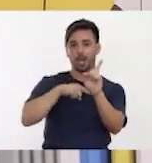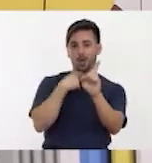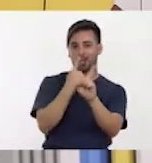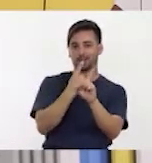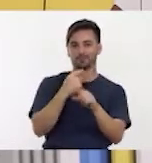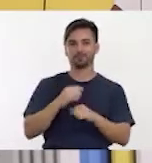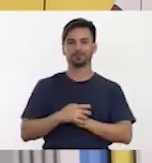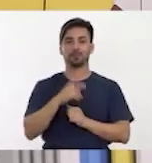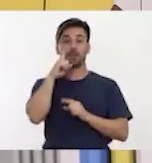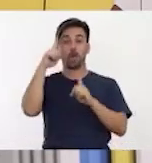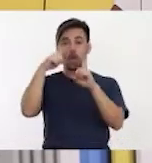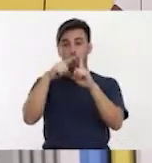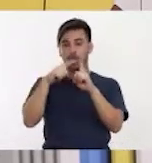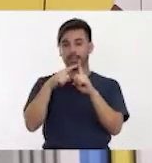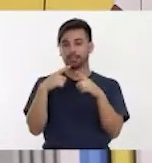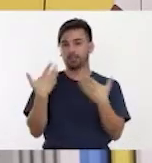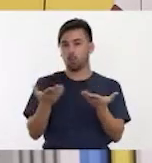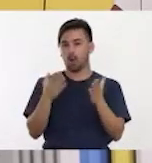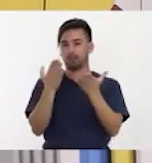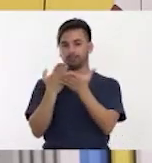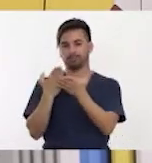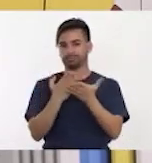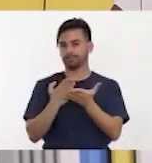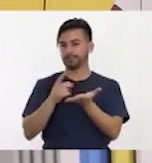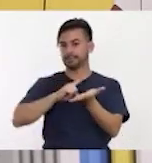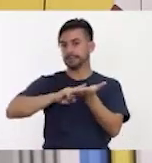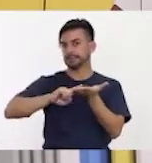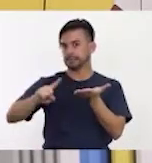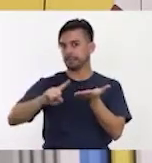El objetivo a trabajar durante semana